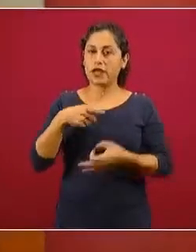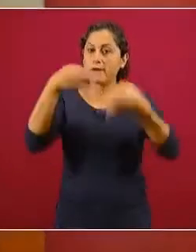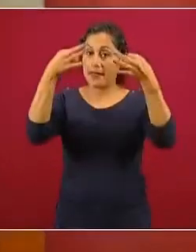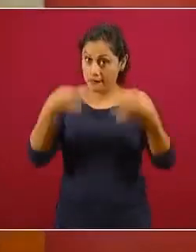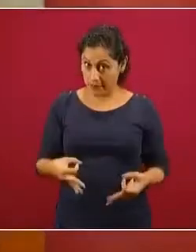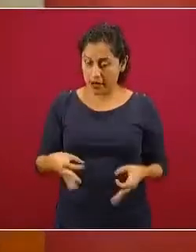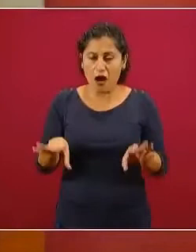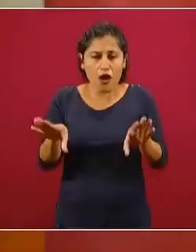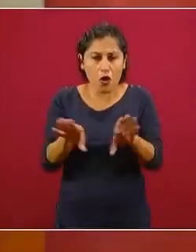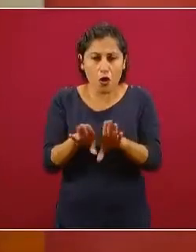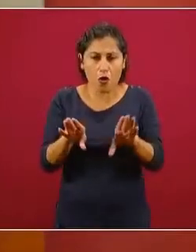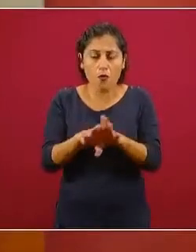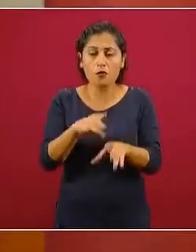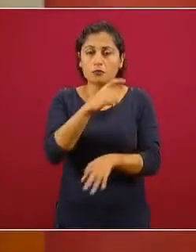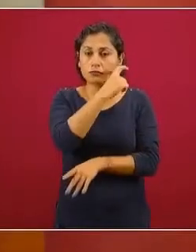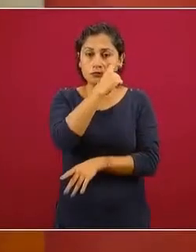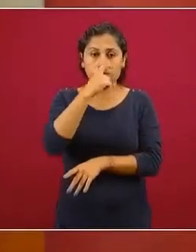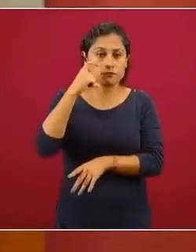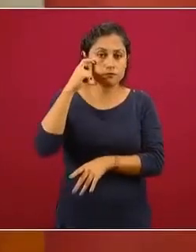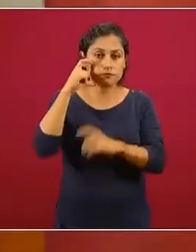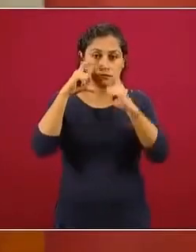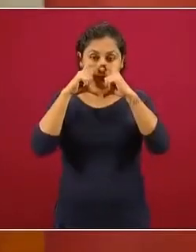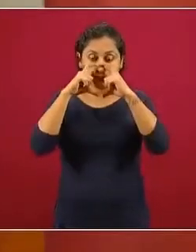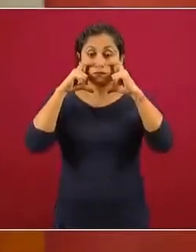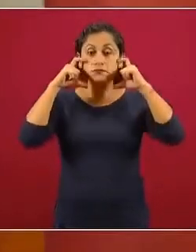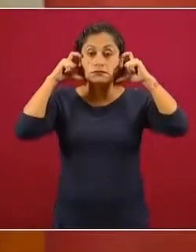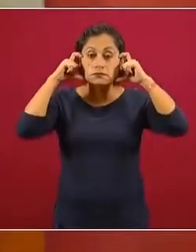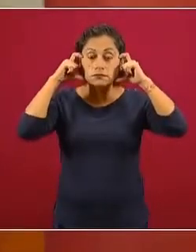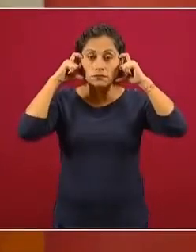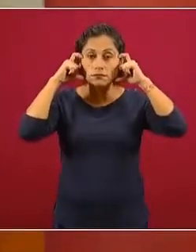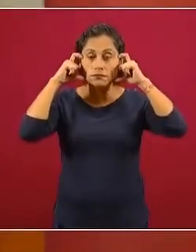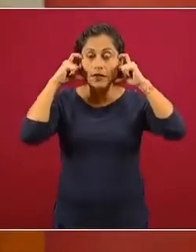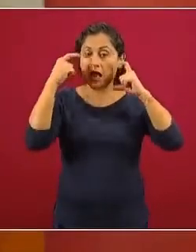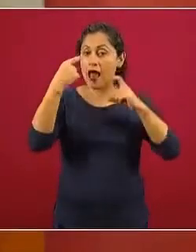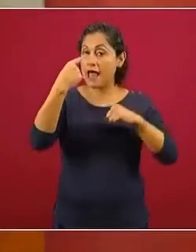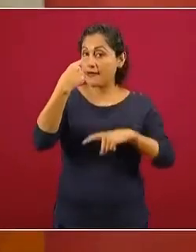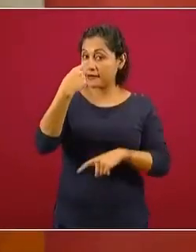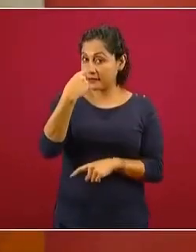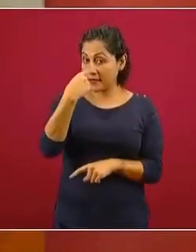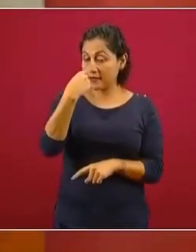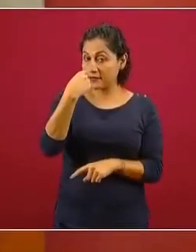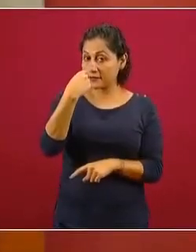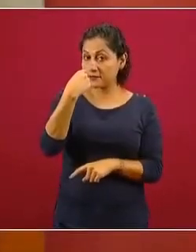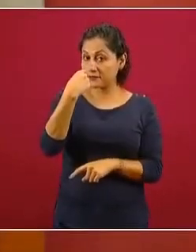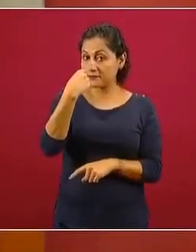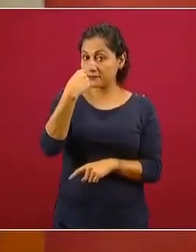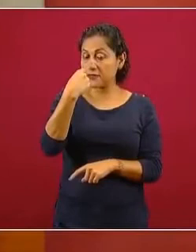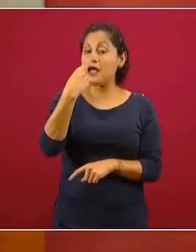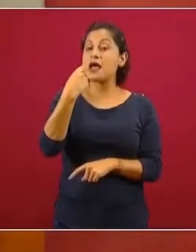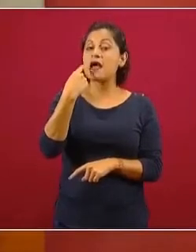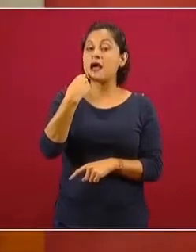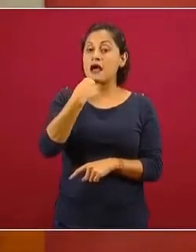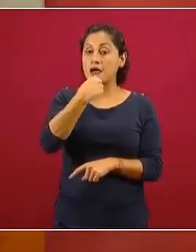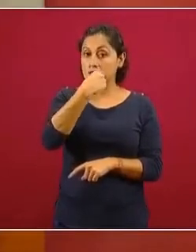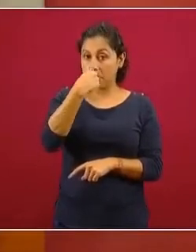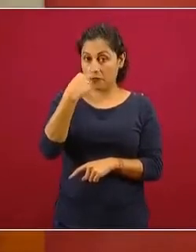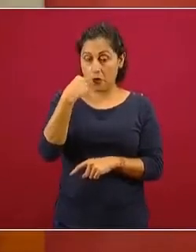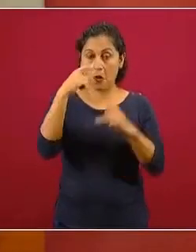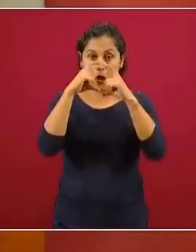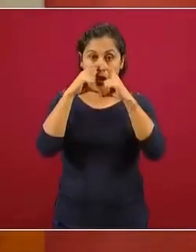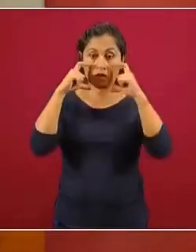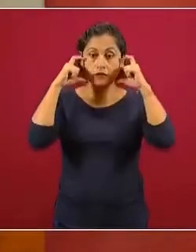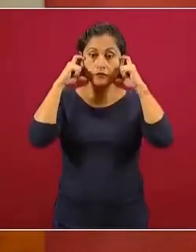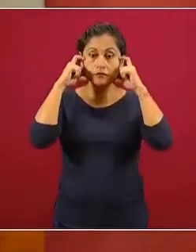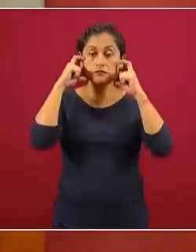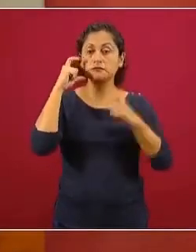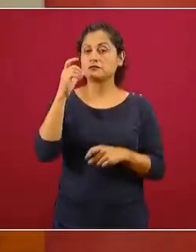cubra siempre las fosas nasales, es decir, toda la nariz, lógicamente la boca, no traerlo en la parte